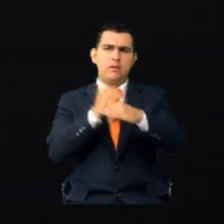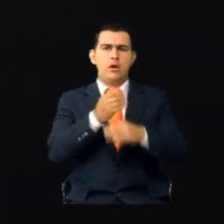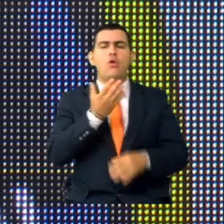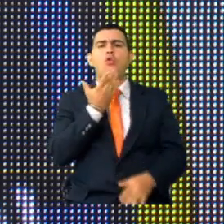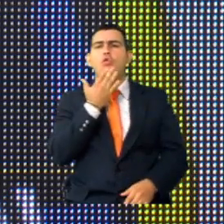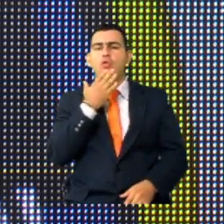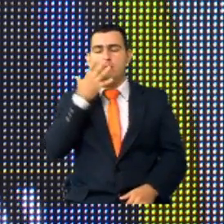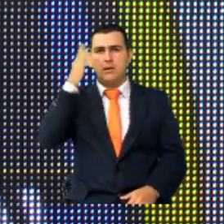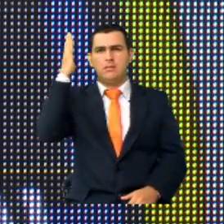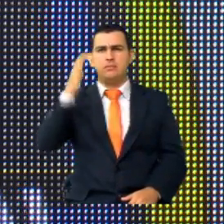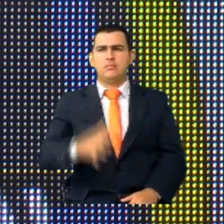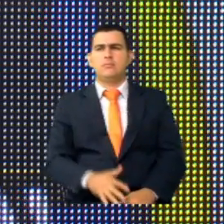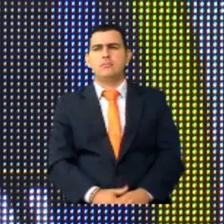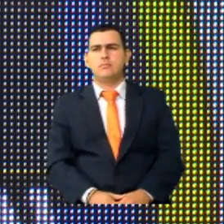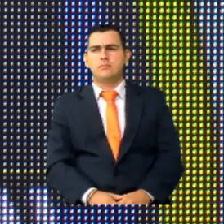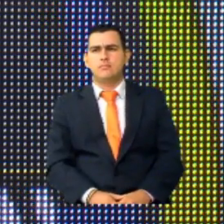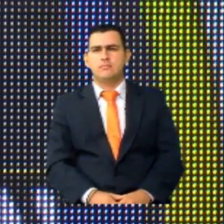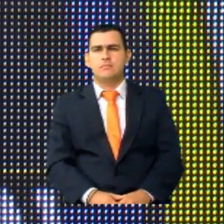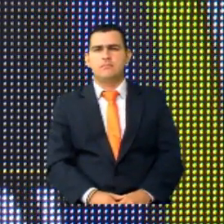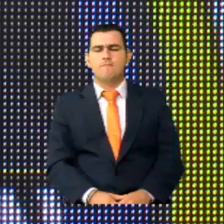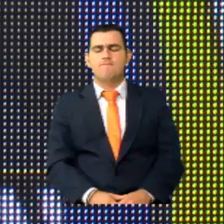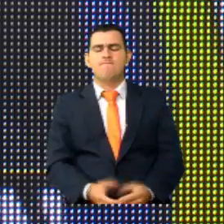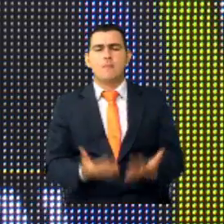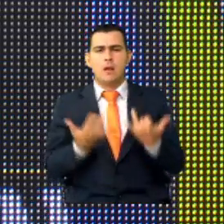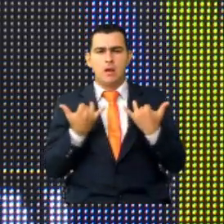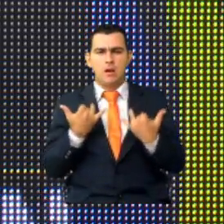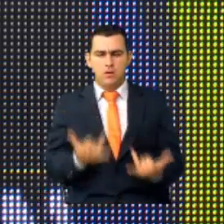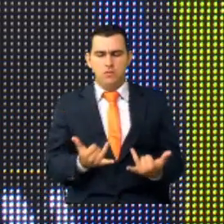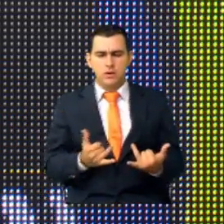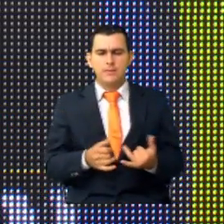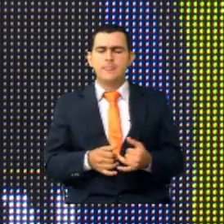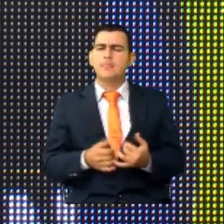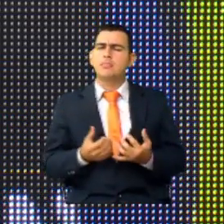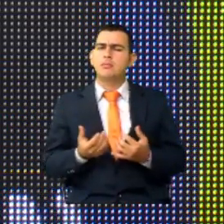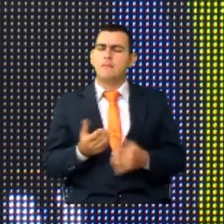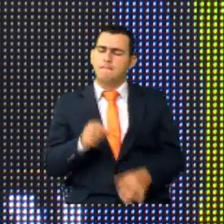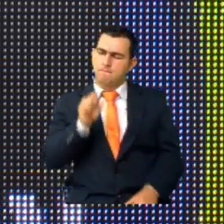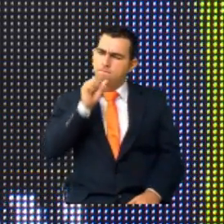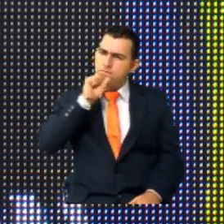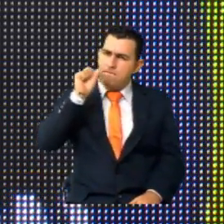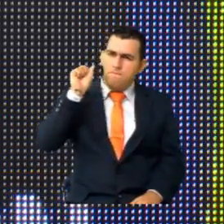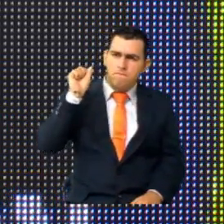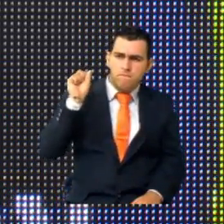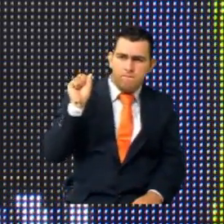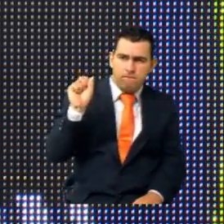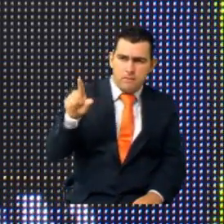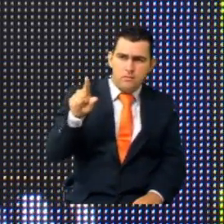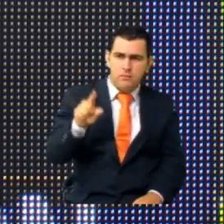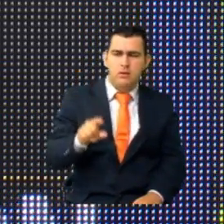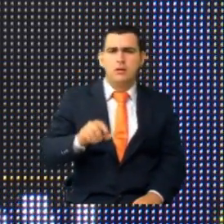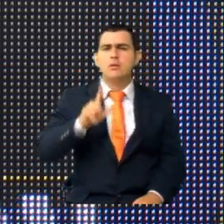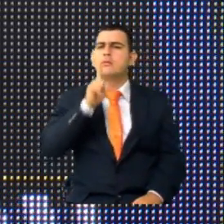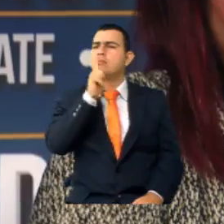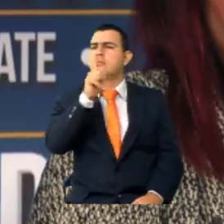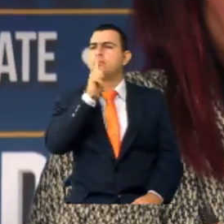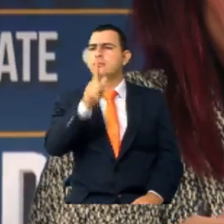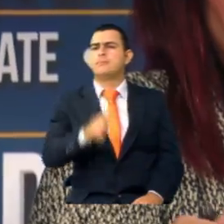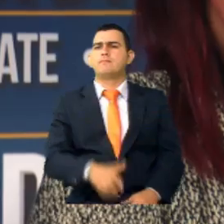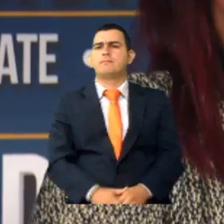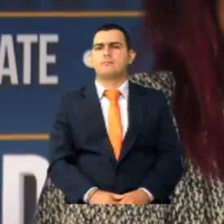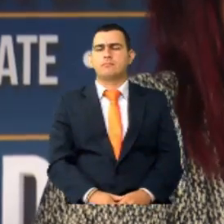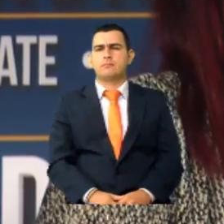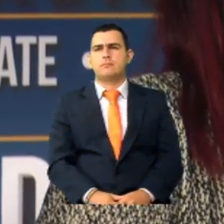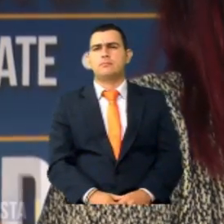colores. Es momento ahora para la pregunta que va a formular Janet Rueda al candidato Jonathan Vázquez. Candidato